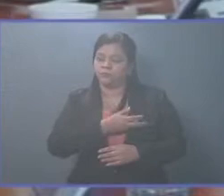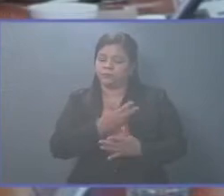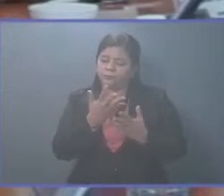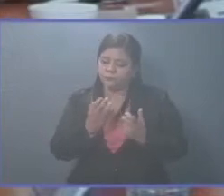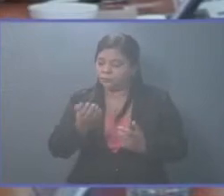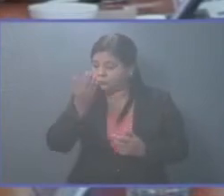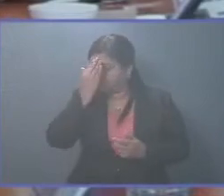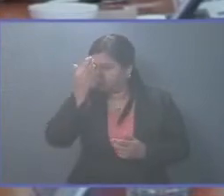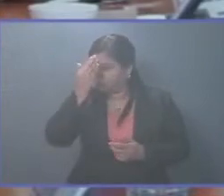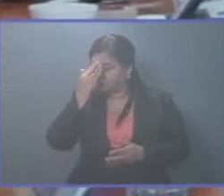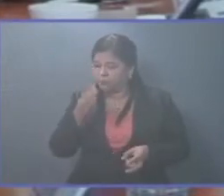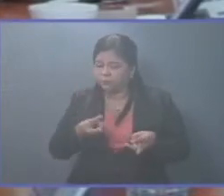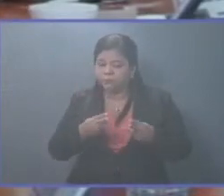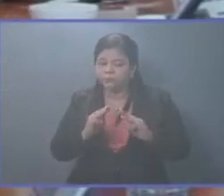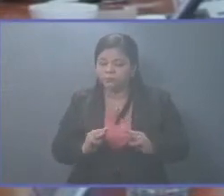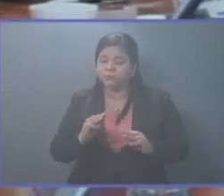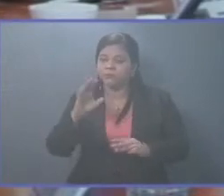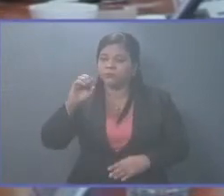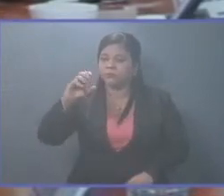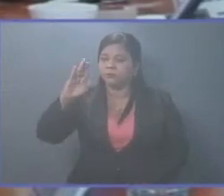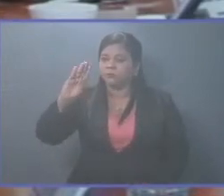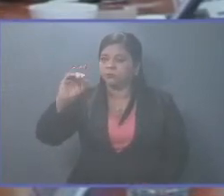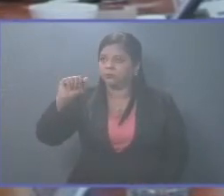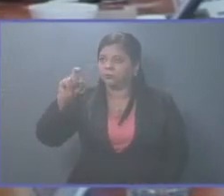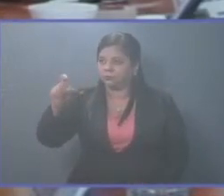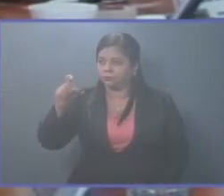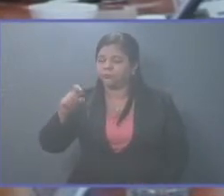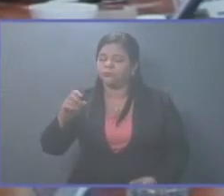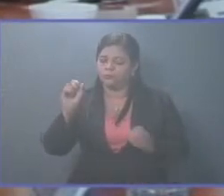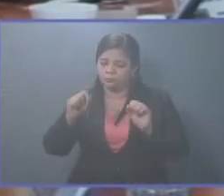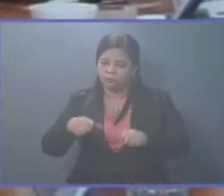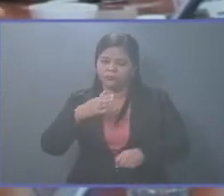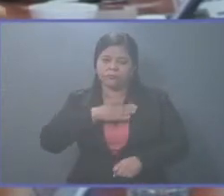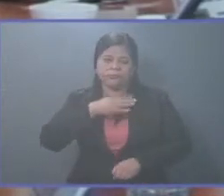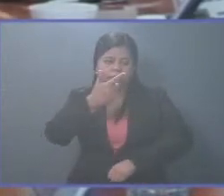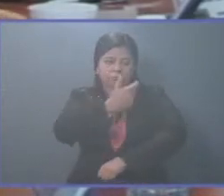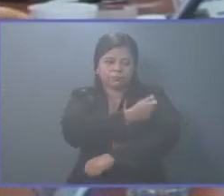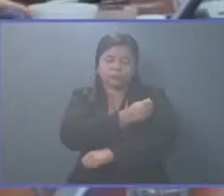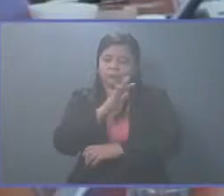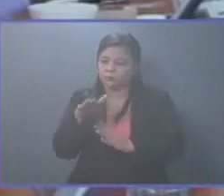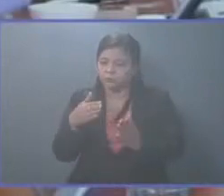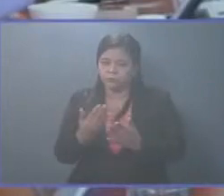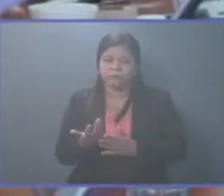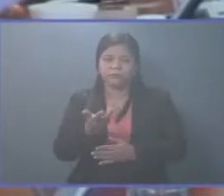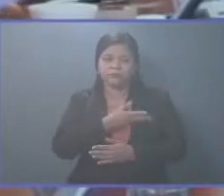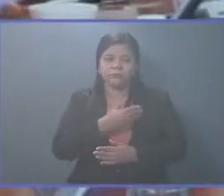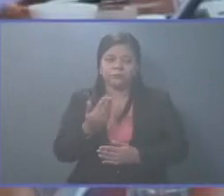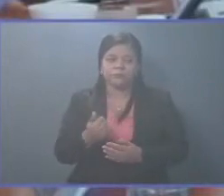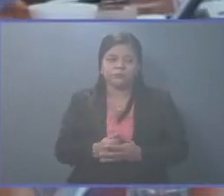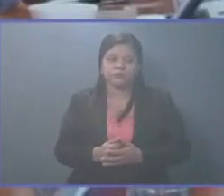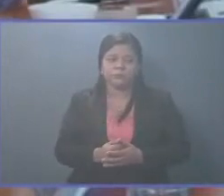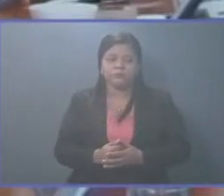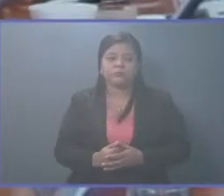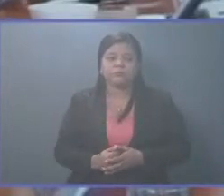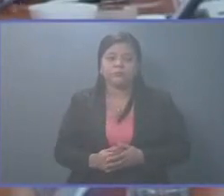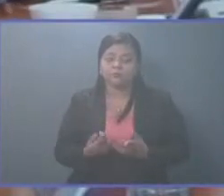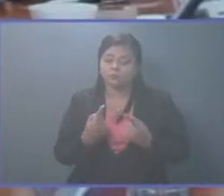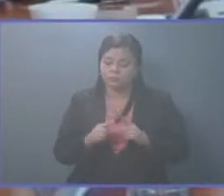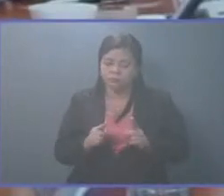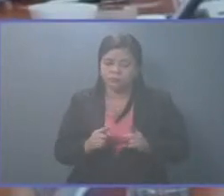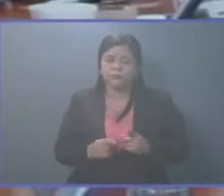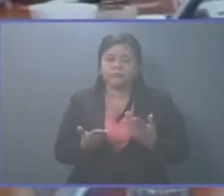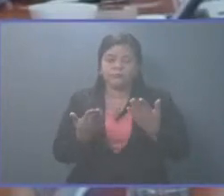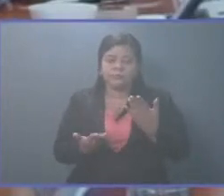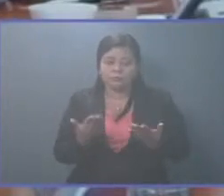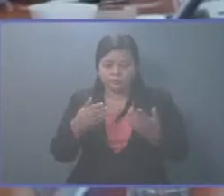conocer un poco sobre el mecanismo COVAX, que es la obtención de vacunas para lo que estamos viviendo ahorita, y la